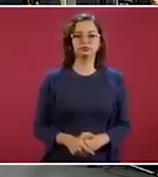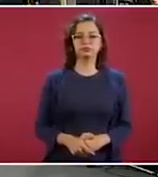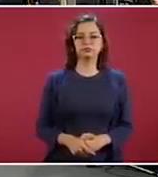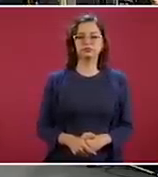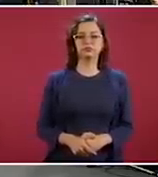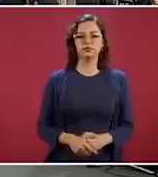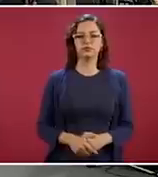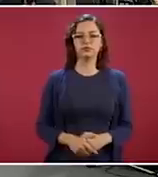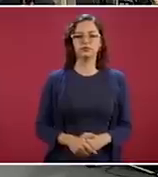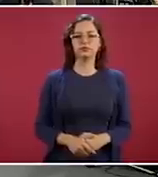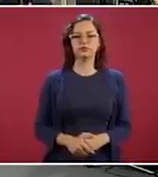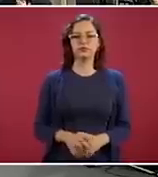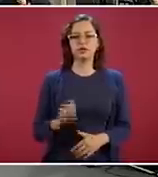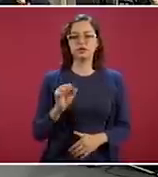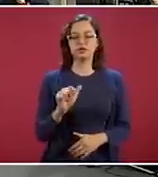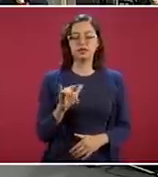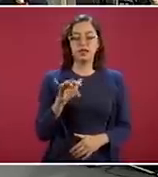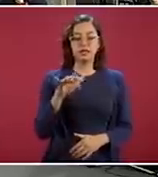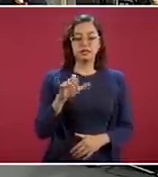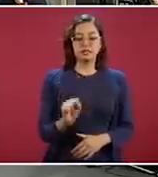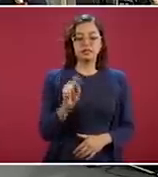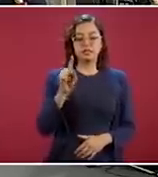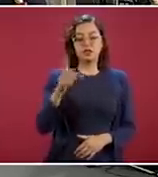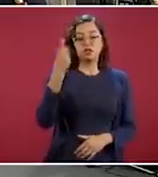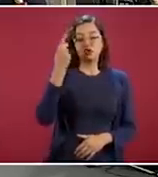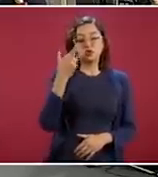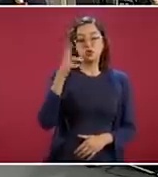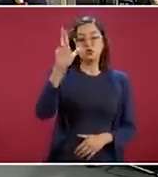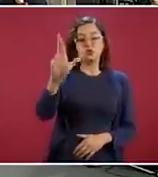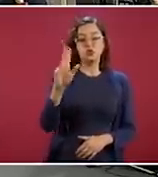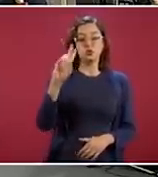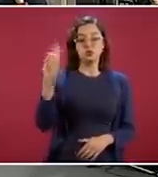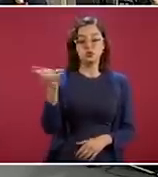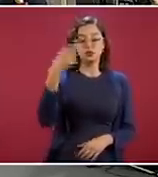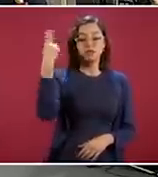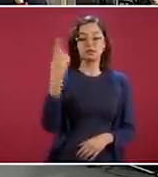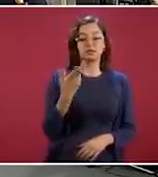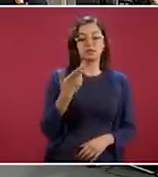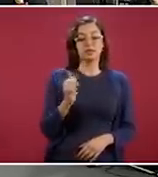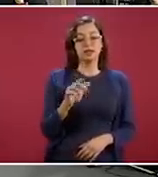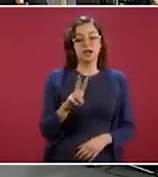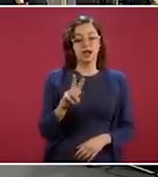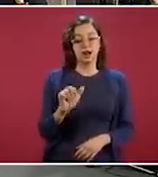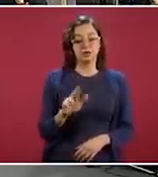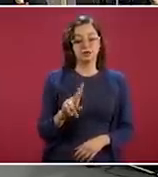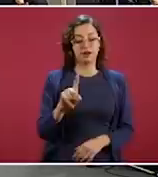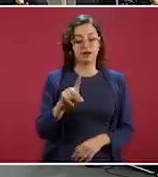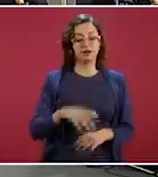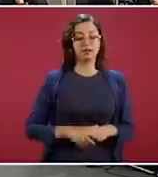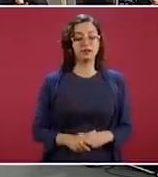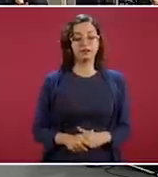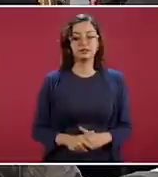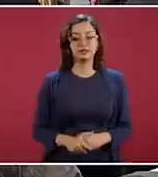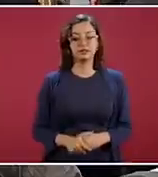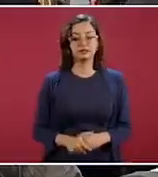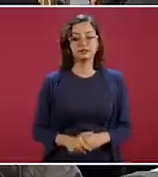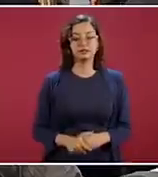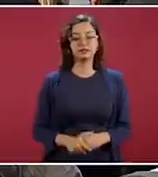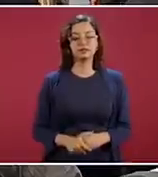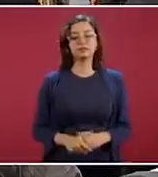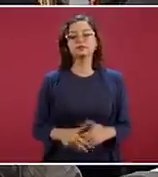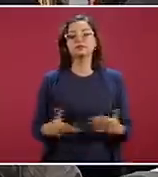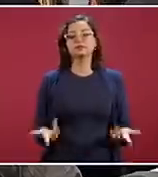Harvard, doctor en Harvard, nada menos que